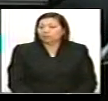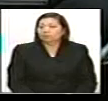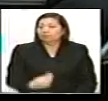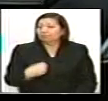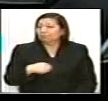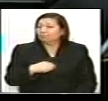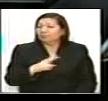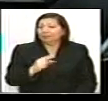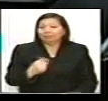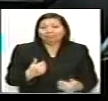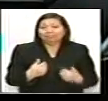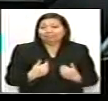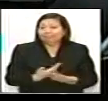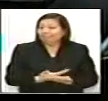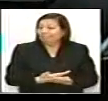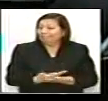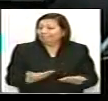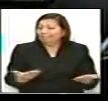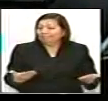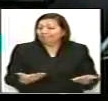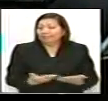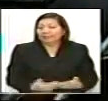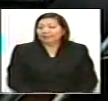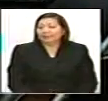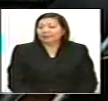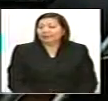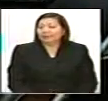Nosotros no tenemos